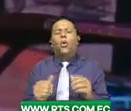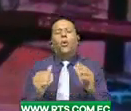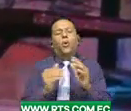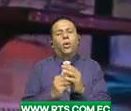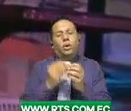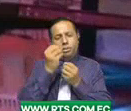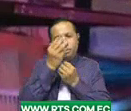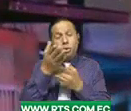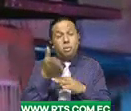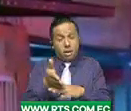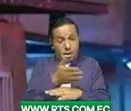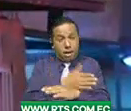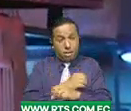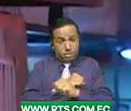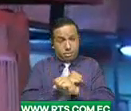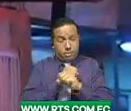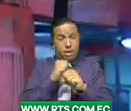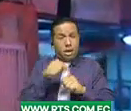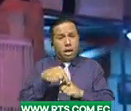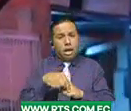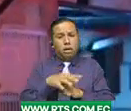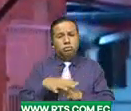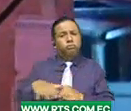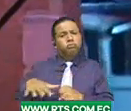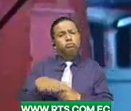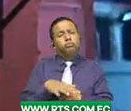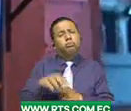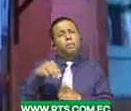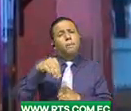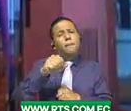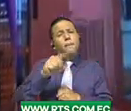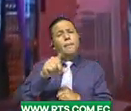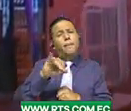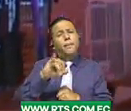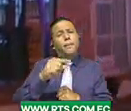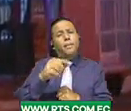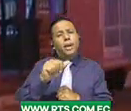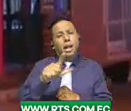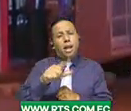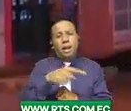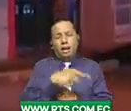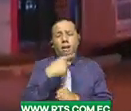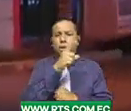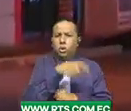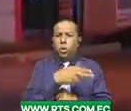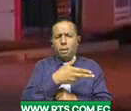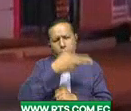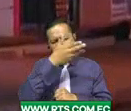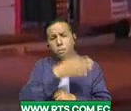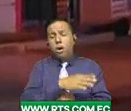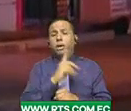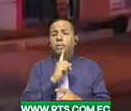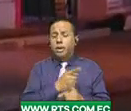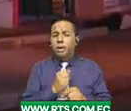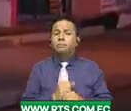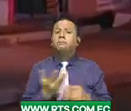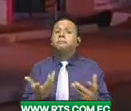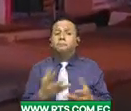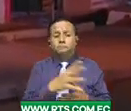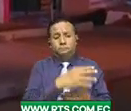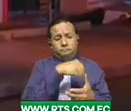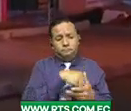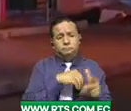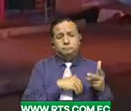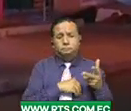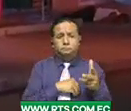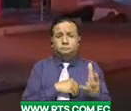Más temprano en el sector del Madrigal, pues también hubo una persona fallecida. Primero, lógicamente, recibió los impactos de bala. De ahí fue trasladado hasta